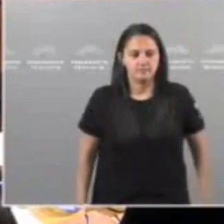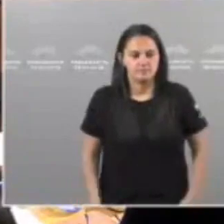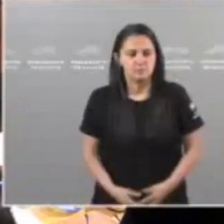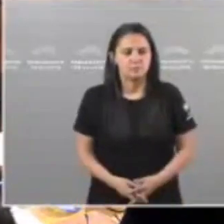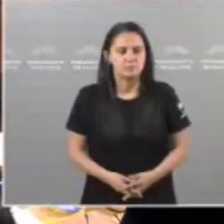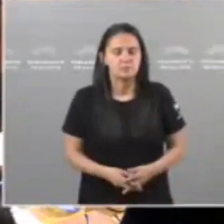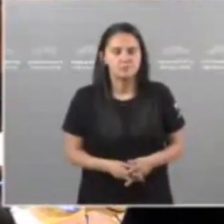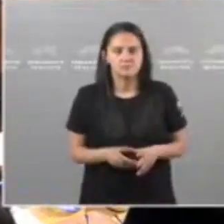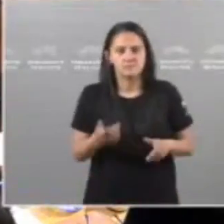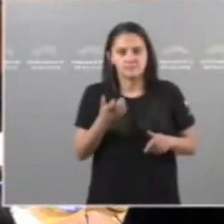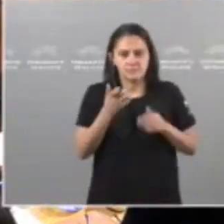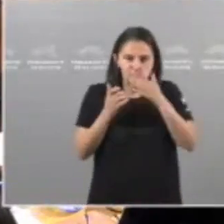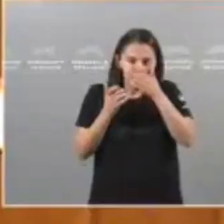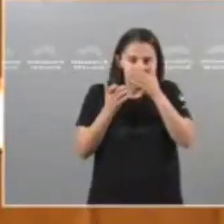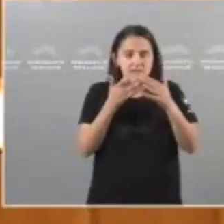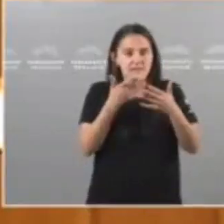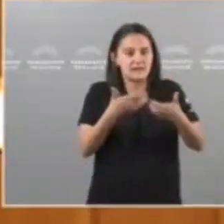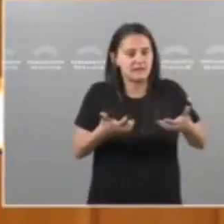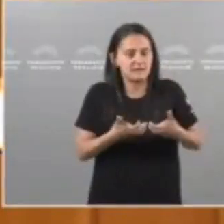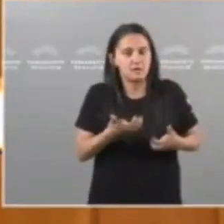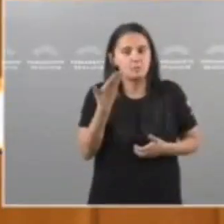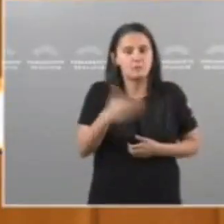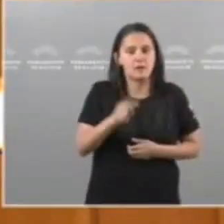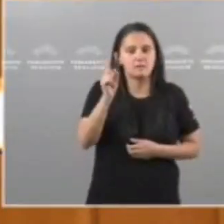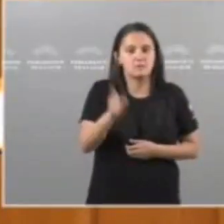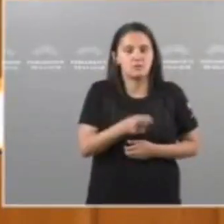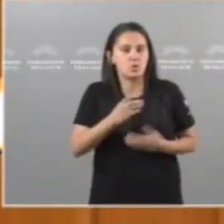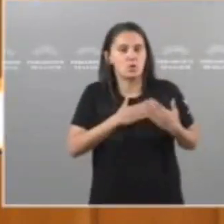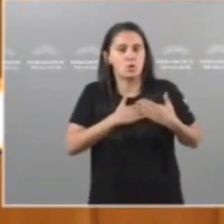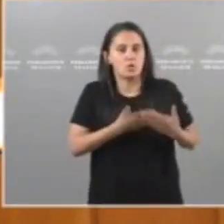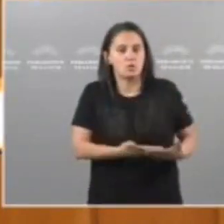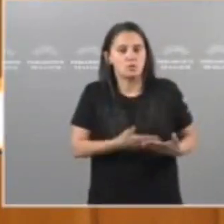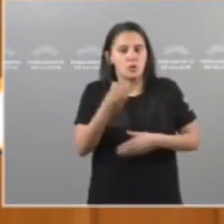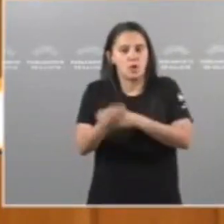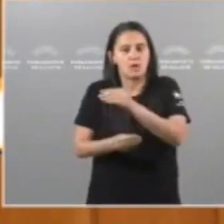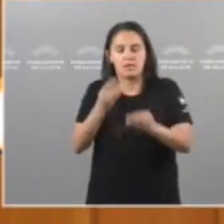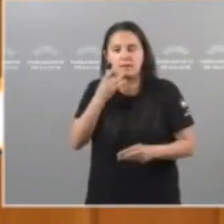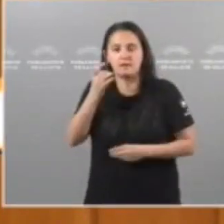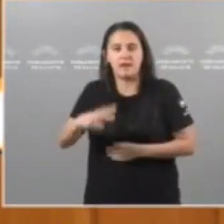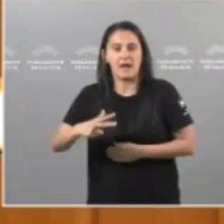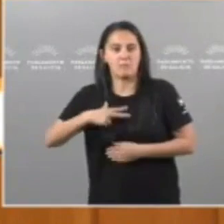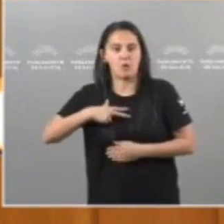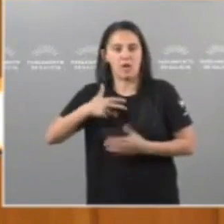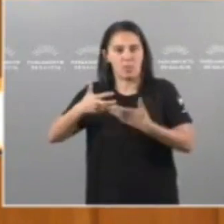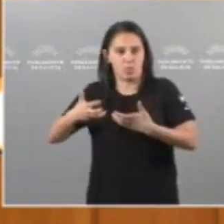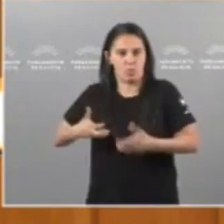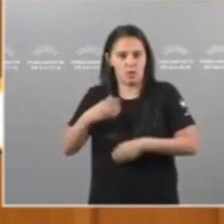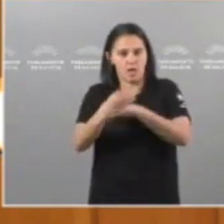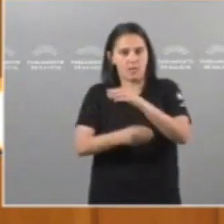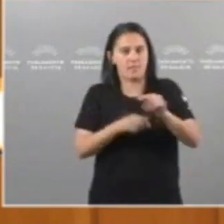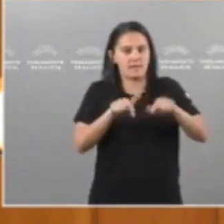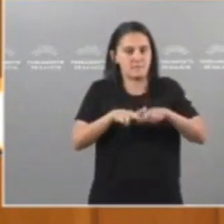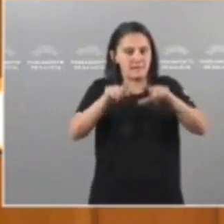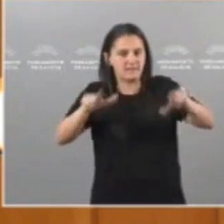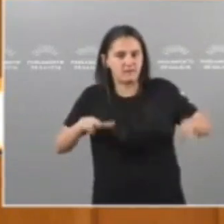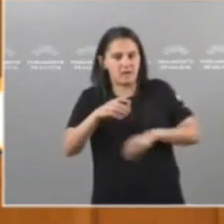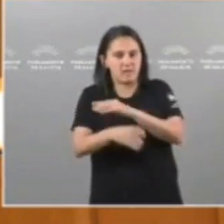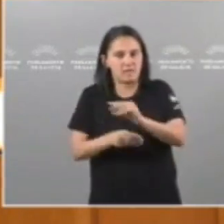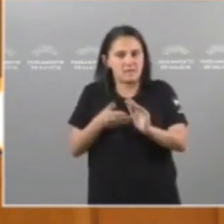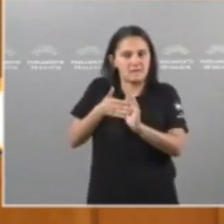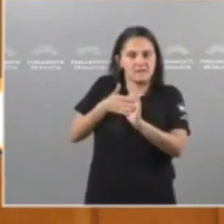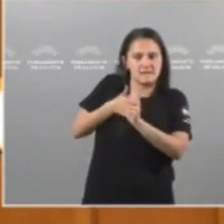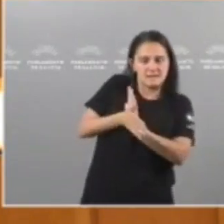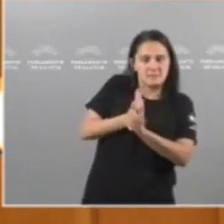Con respecto a si está mal redactado, o sinto moito, o redactou un abogado, pero fíxese, é que aquí nas plataformas facemos todo